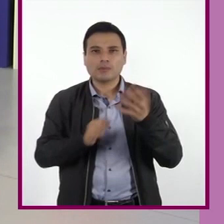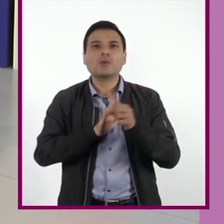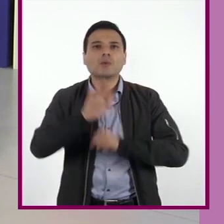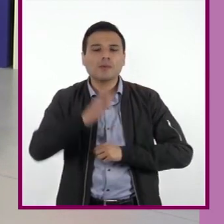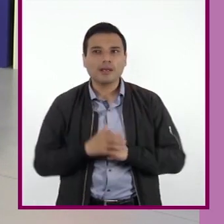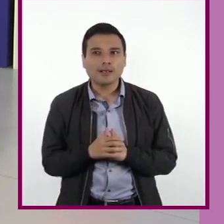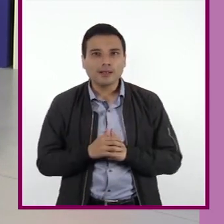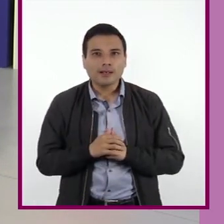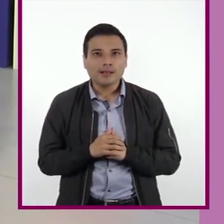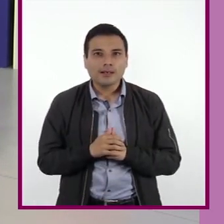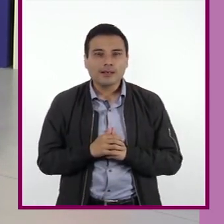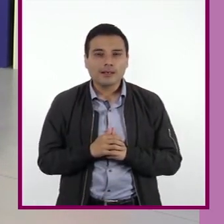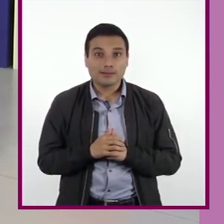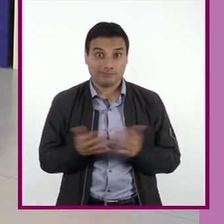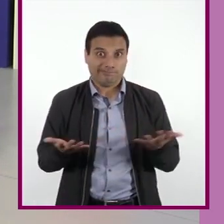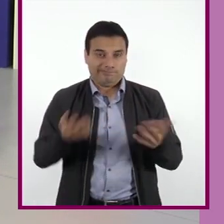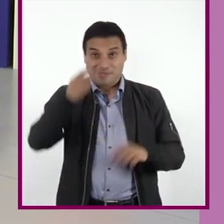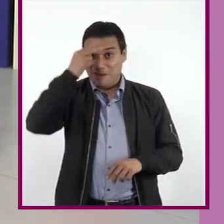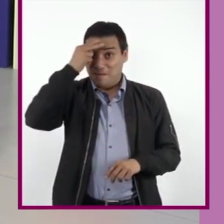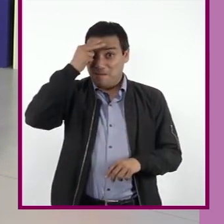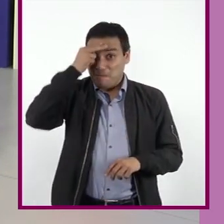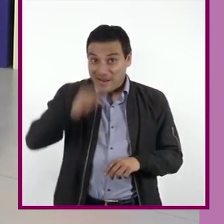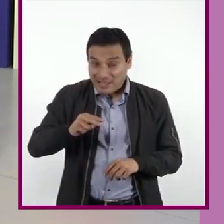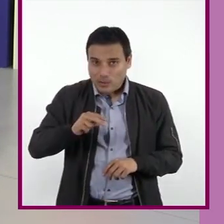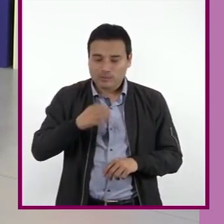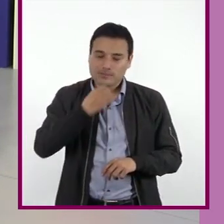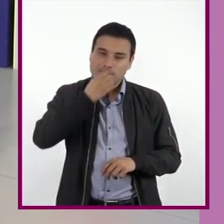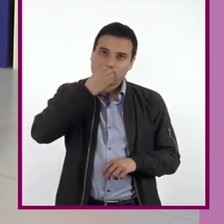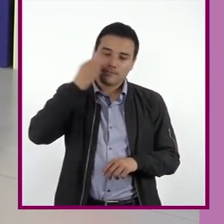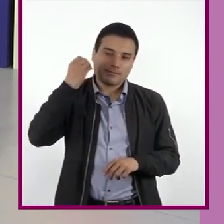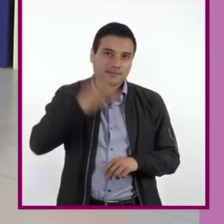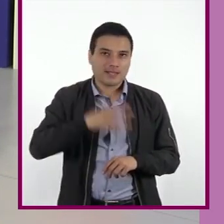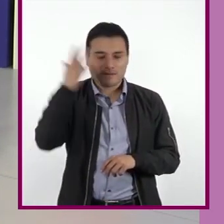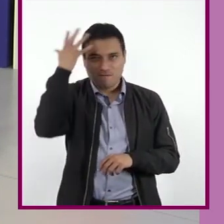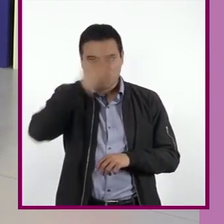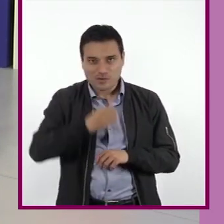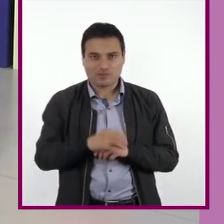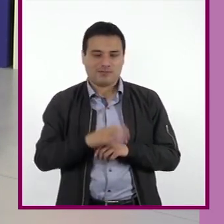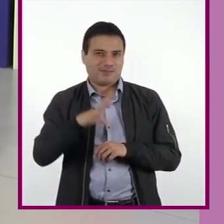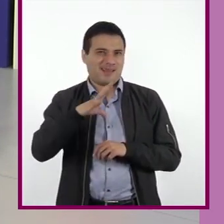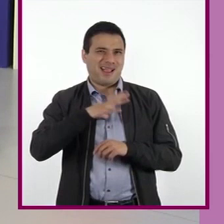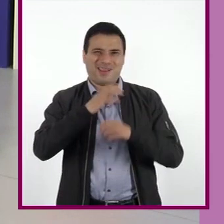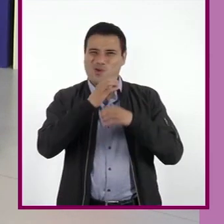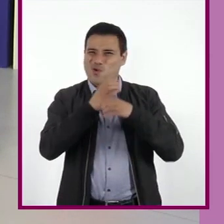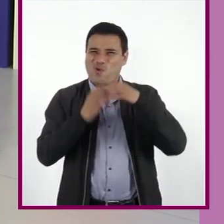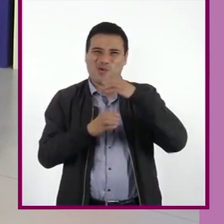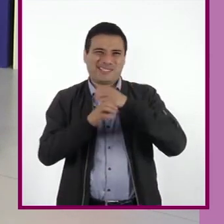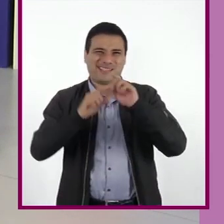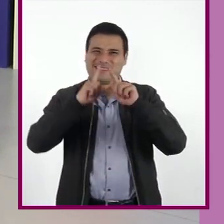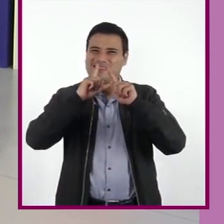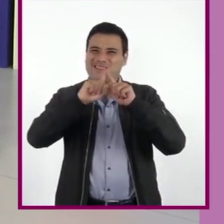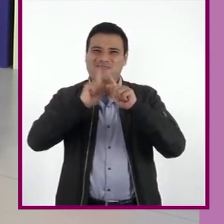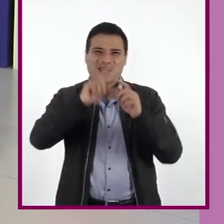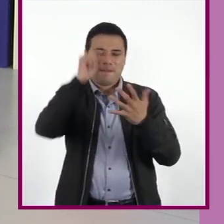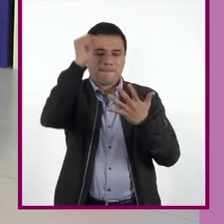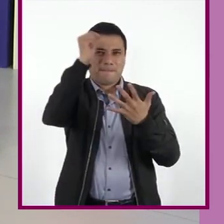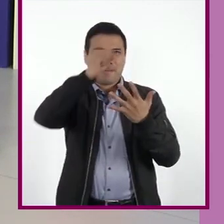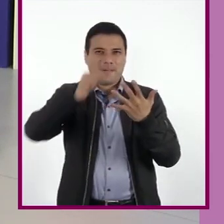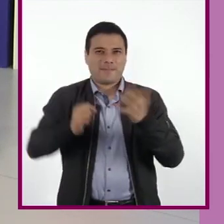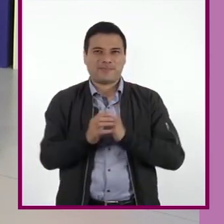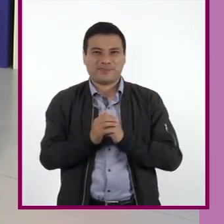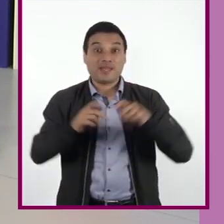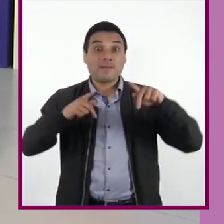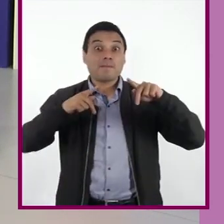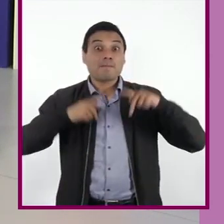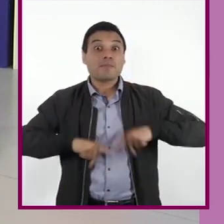Es genial saber cómo México es una maravilla. Ostenta tantas cosas que de seguro en el mundo nos han de observar